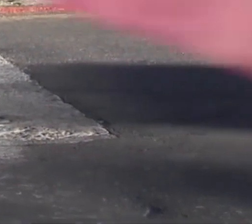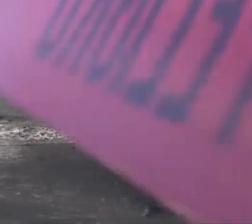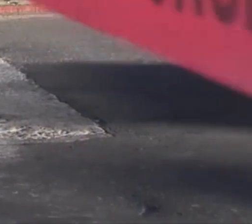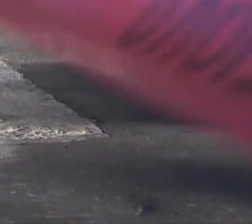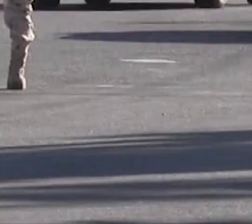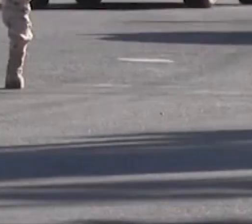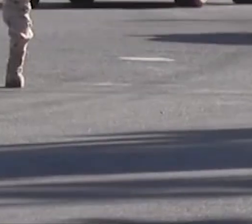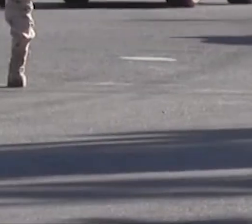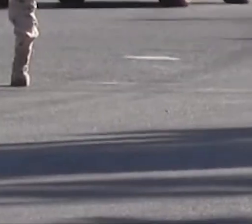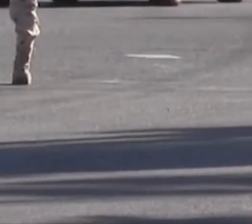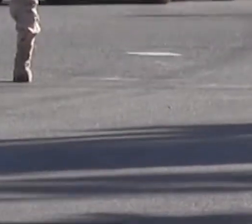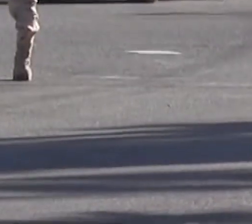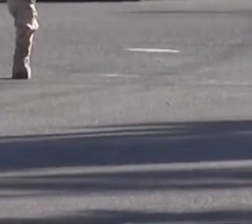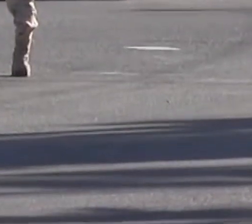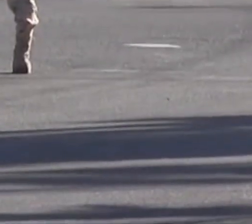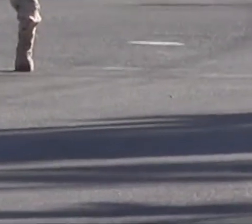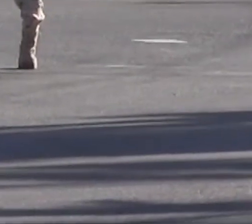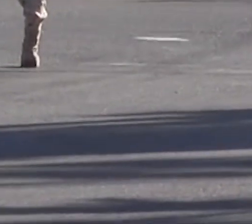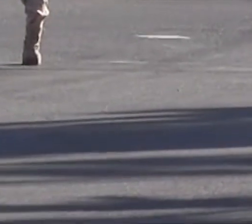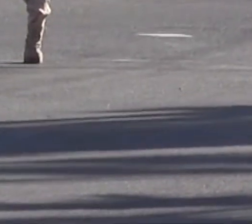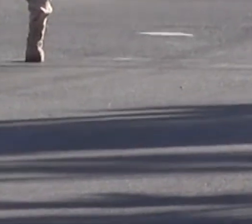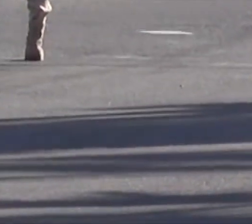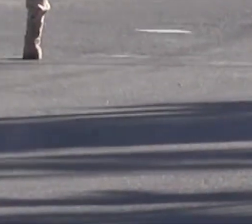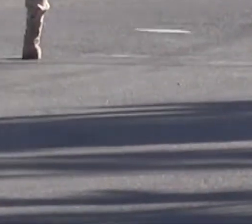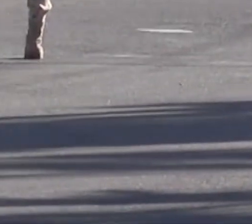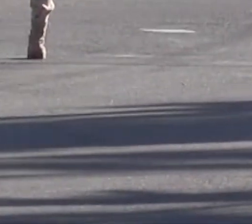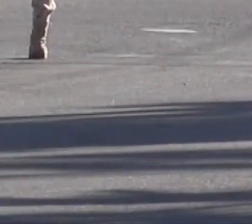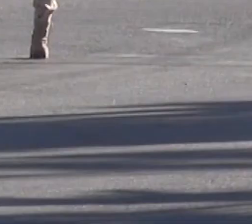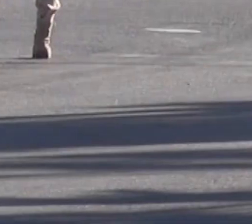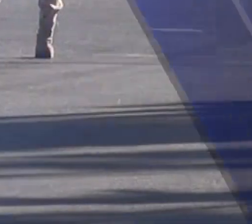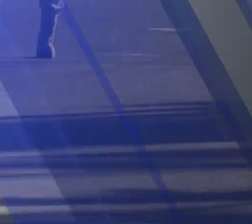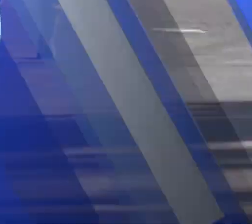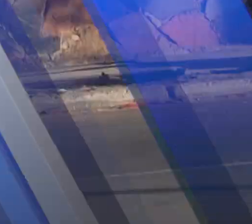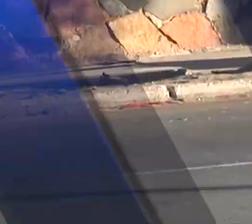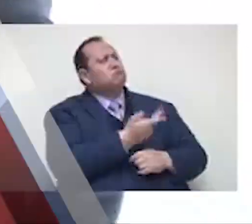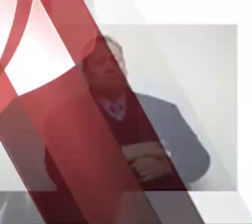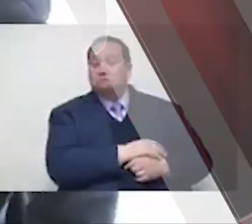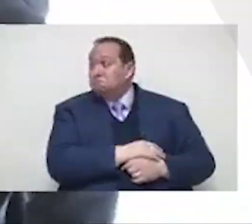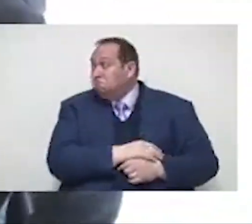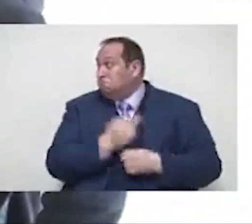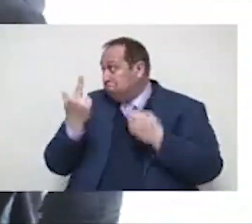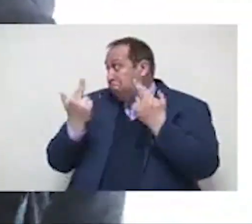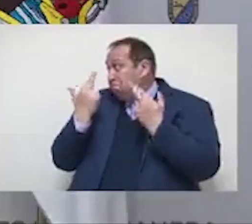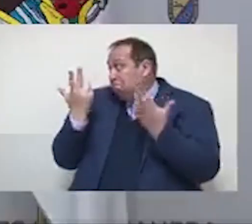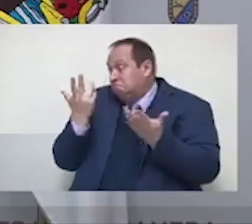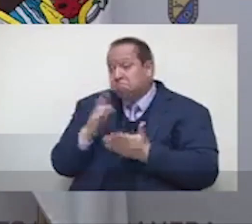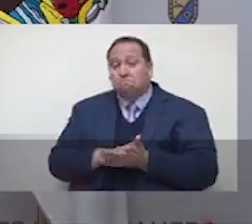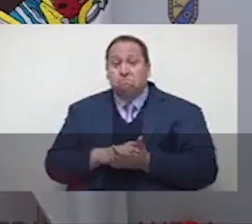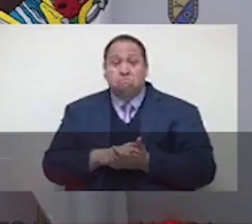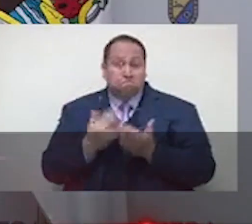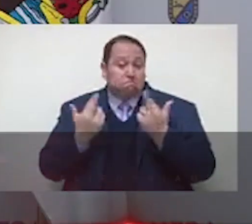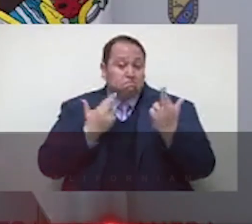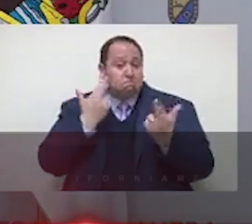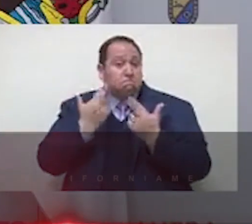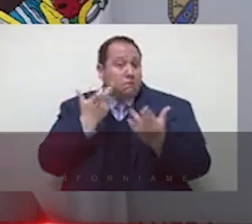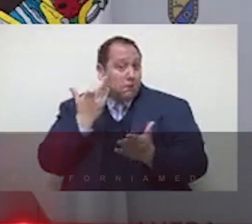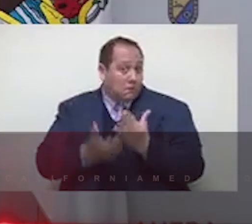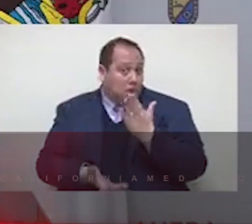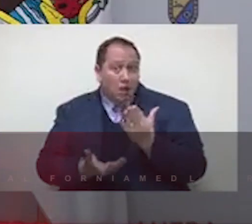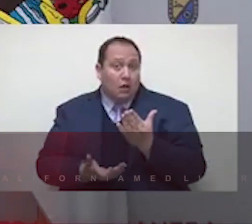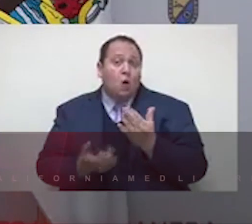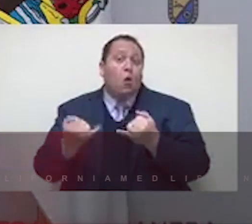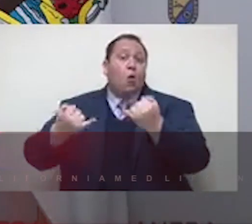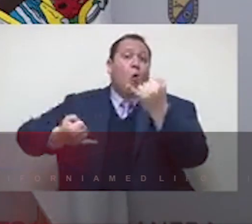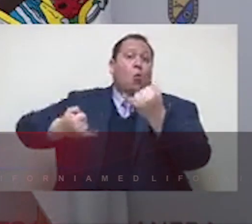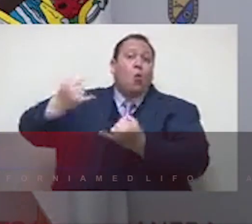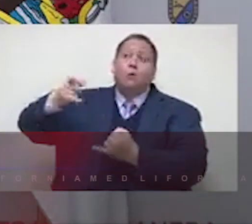quedan libres debido a que el poder judicial no está haciendo el trabajo en favor de los ciudadanos que revisar no habría que revisar y habría que revisar también qué